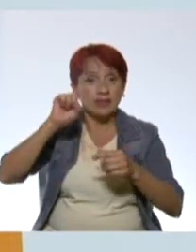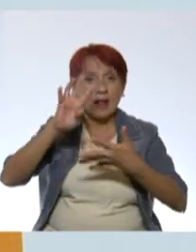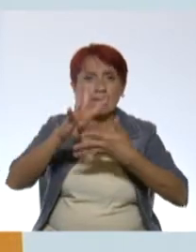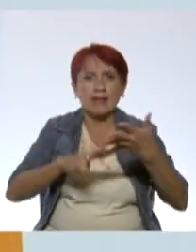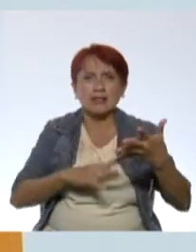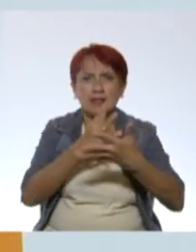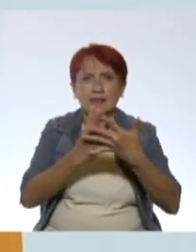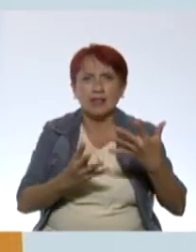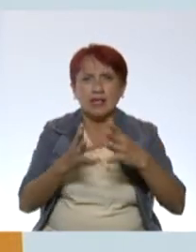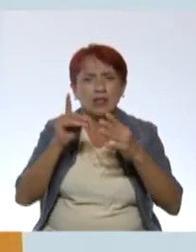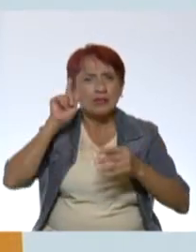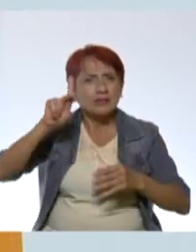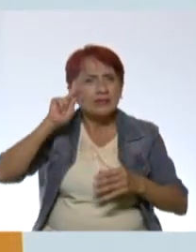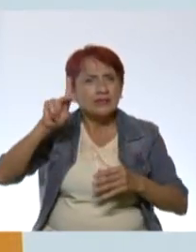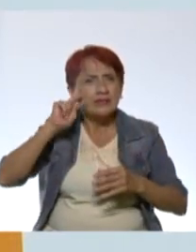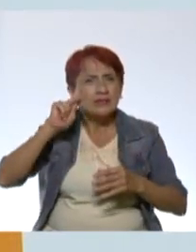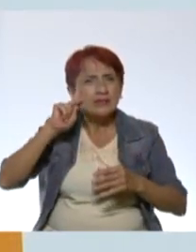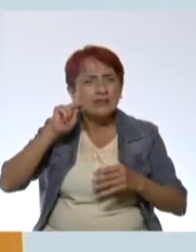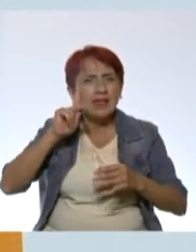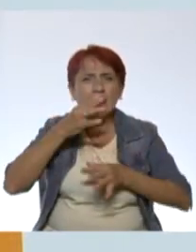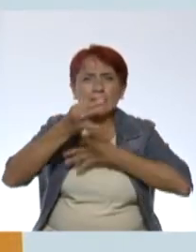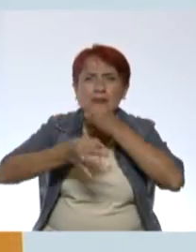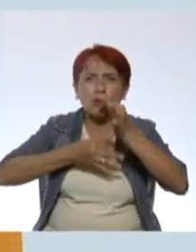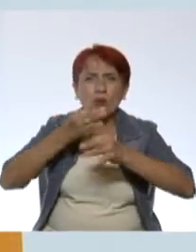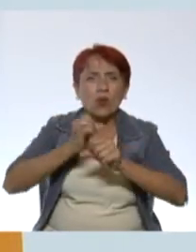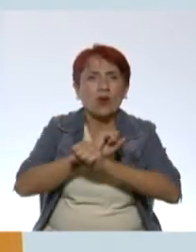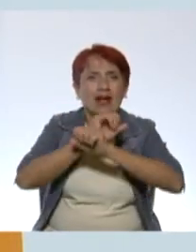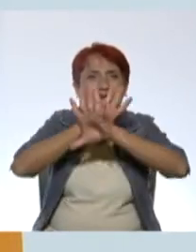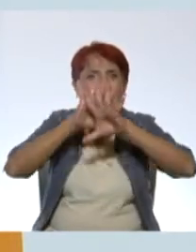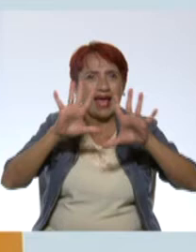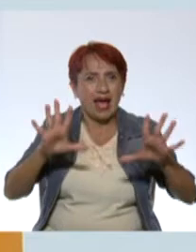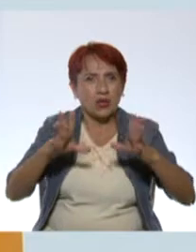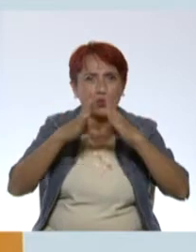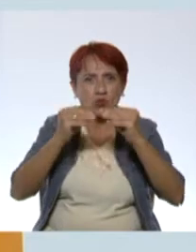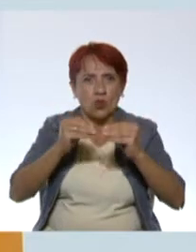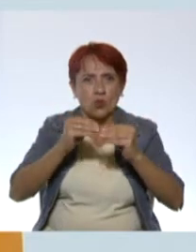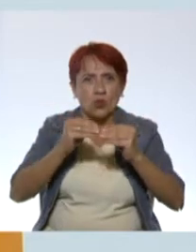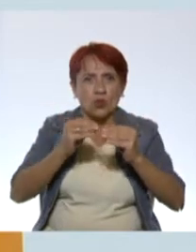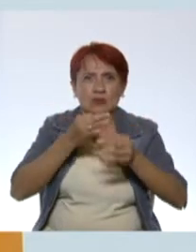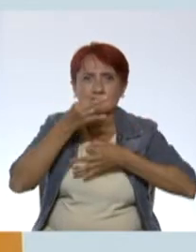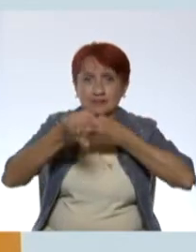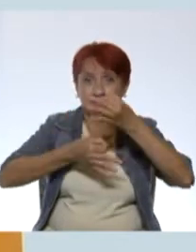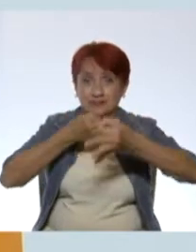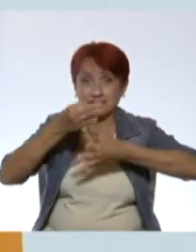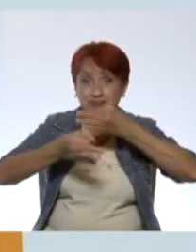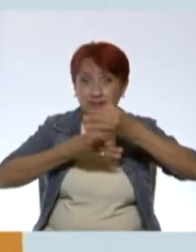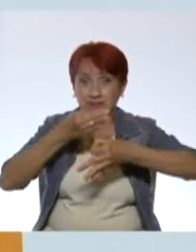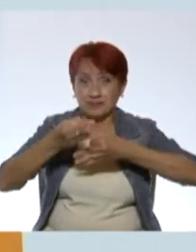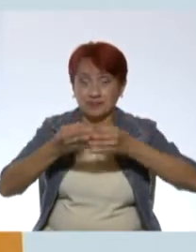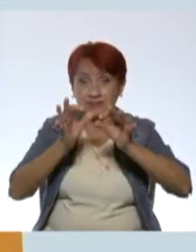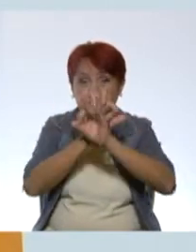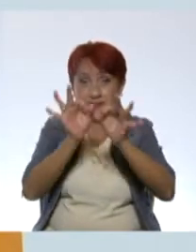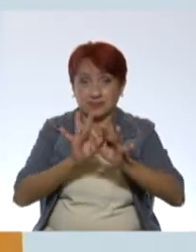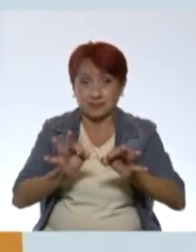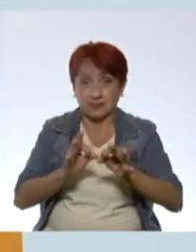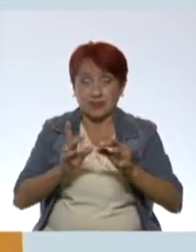formación de matemáticas, el docente fue bien explícito y bien preciso con sus explicaciones, y en tal sentido lo que podemos